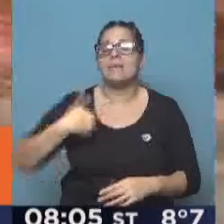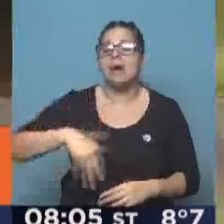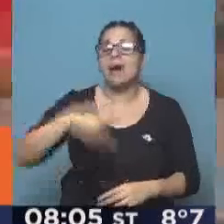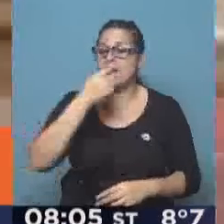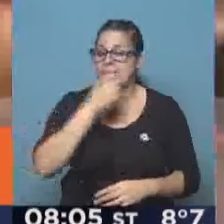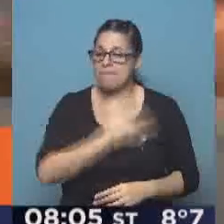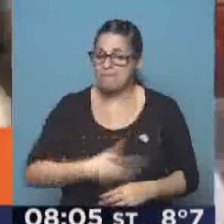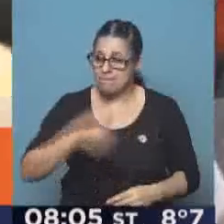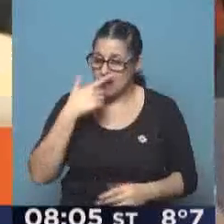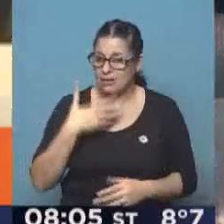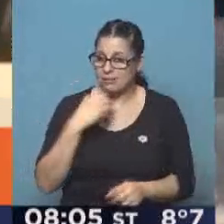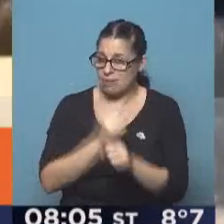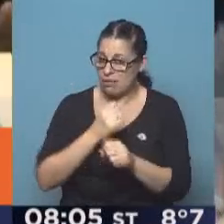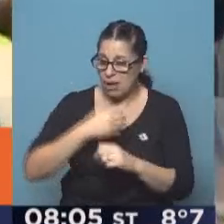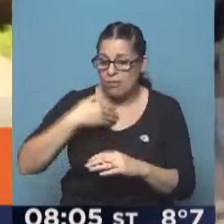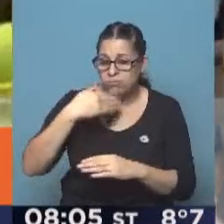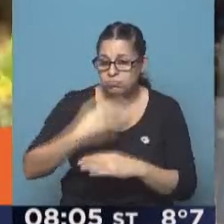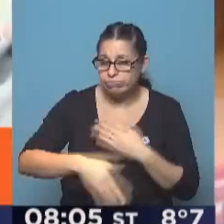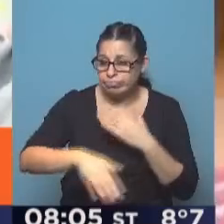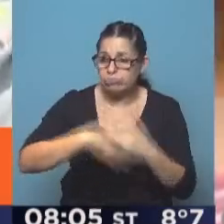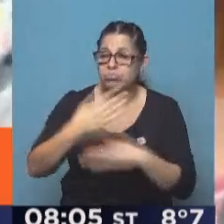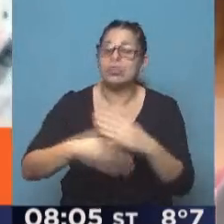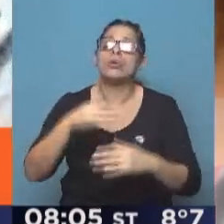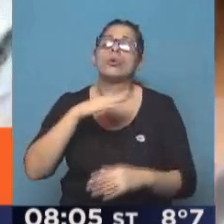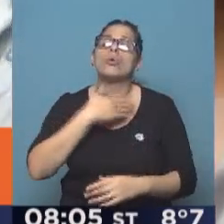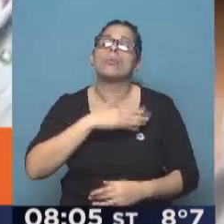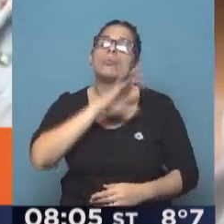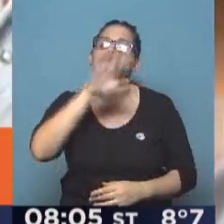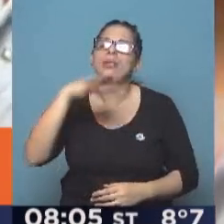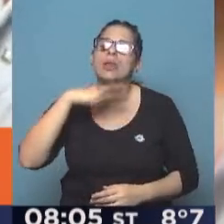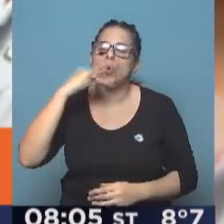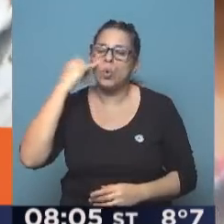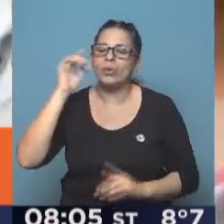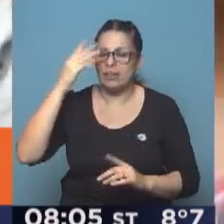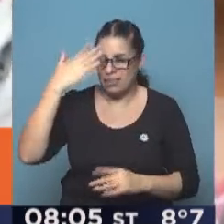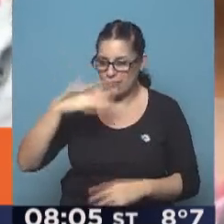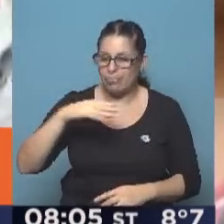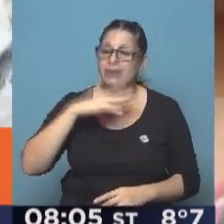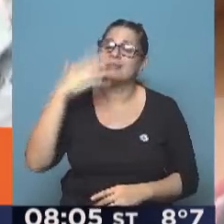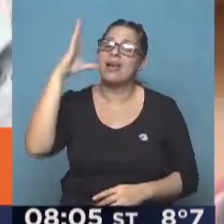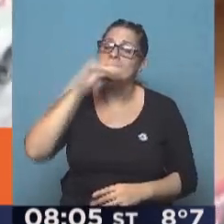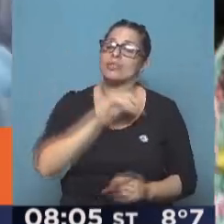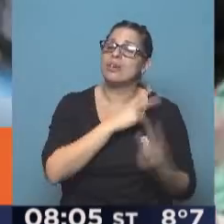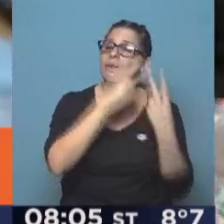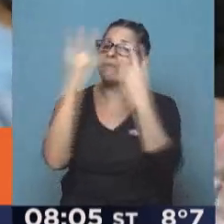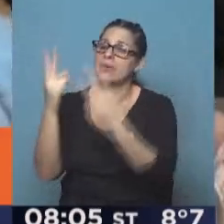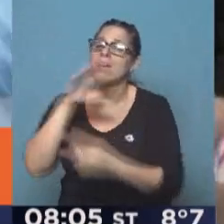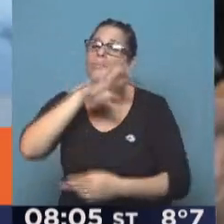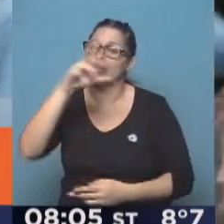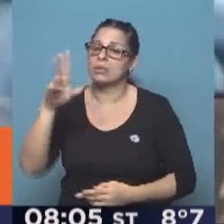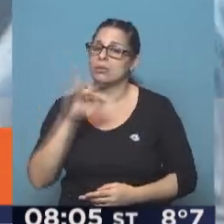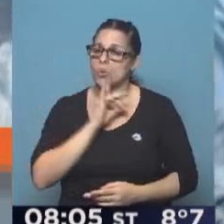comenzará a desarrollar en horas del mediodía en la provincia de Jujuy, luego por la noche viaja ya a la provincia de Tucumán.